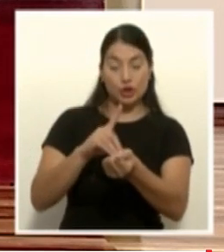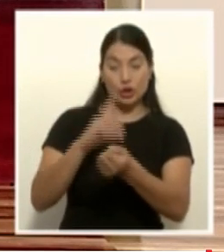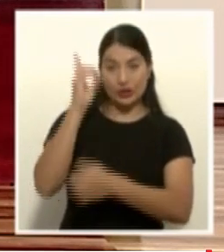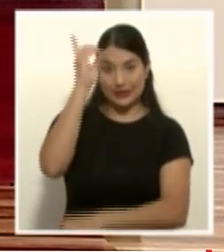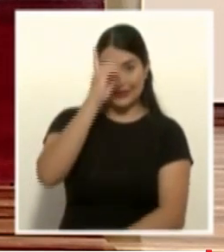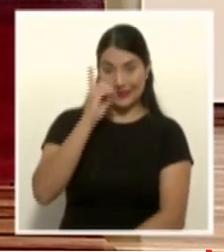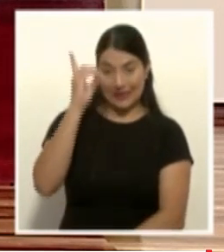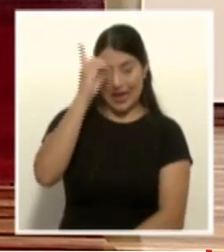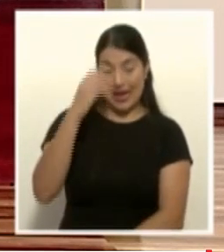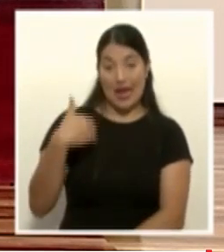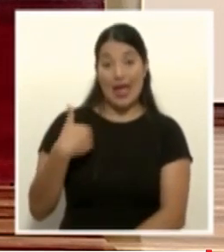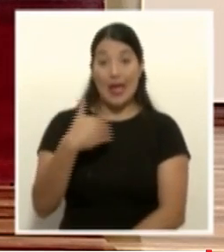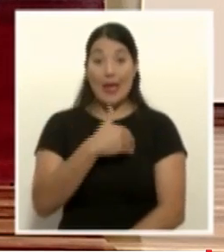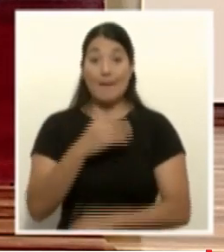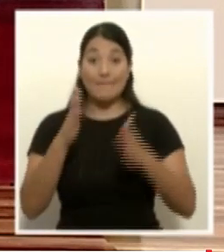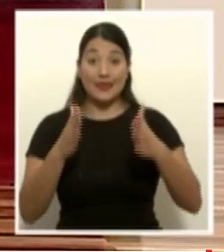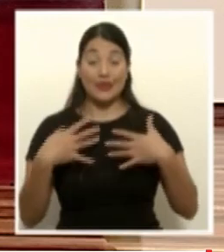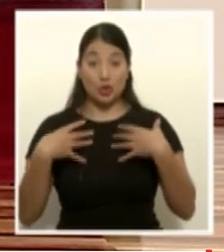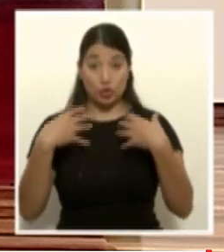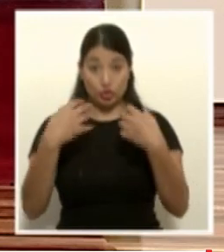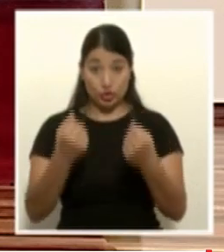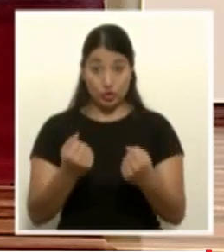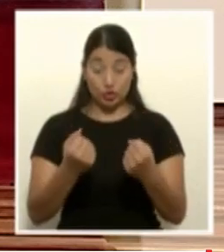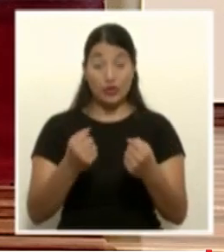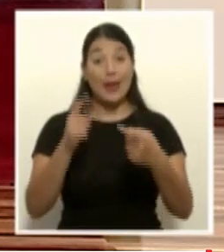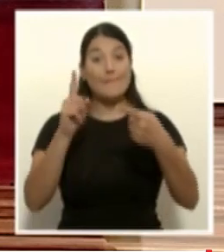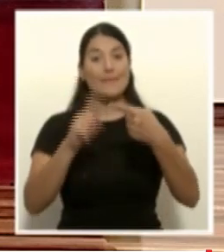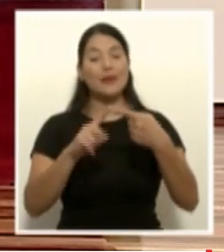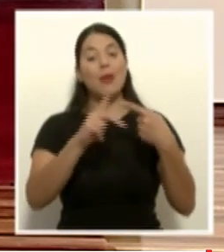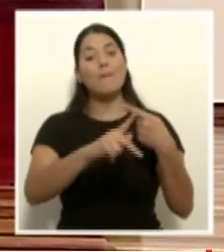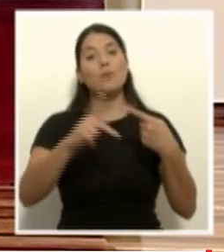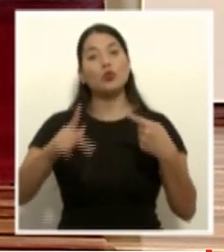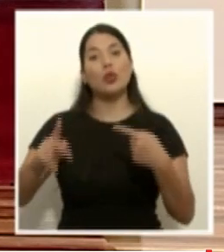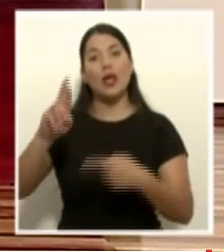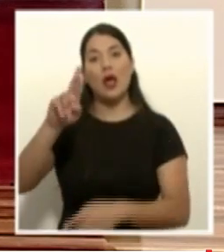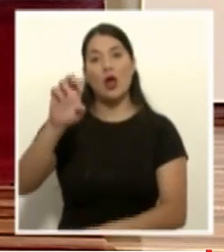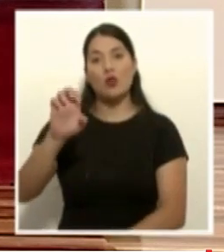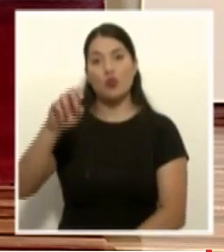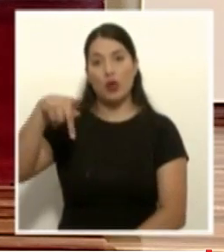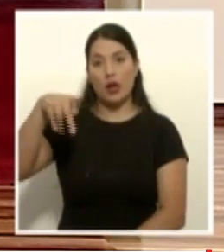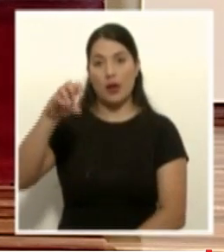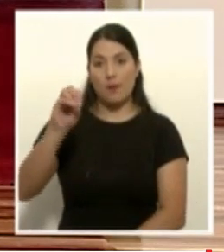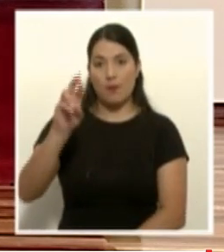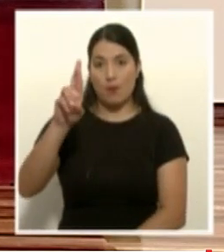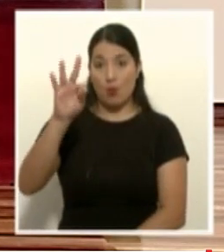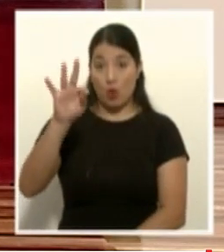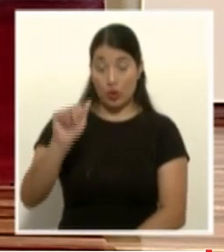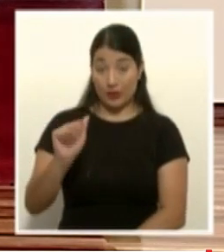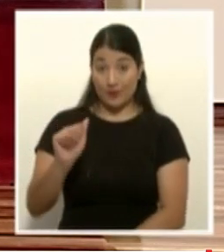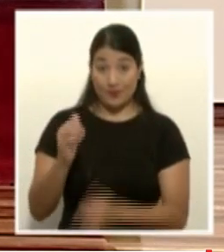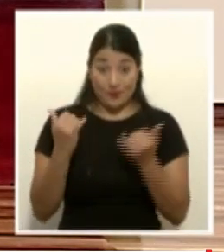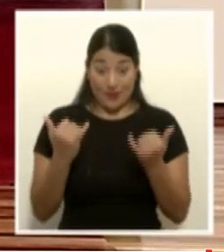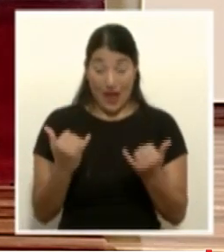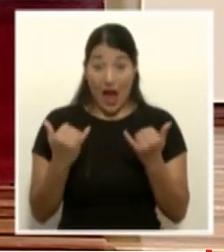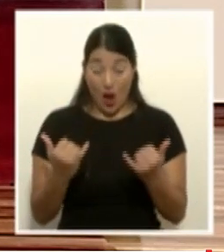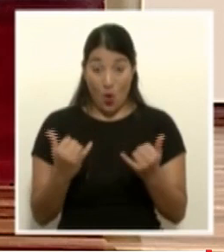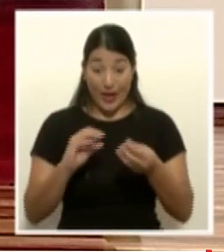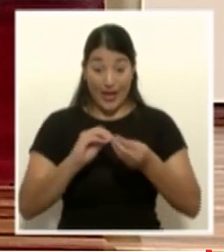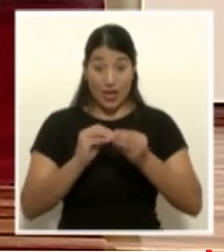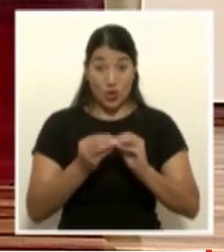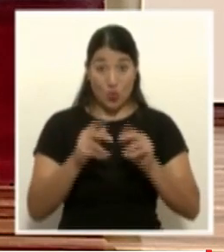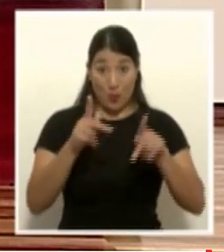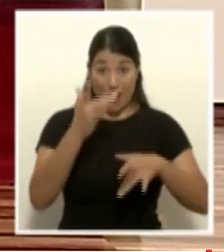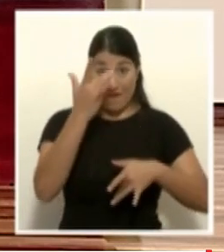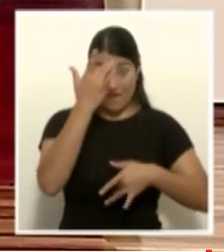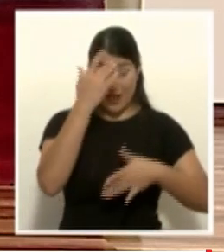Daniel Salas, ministro de Salud. Iniciamos con la primera de Punta Arenas. Reporta, según en la actualidad de casos del Cantón de